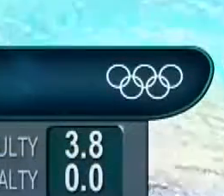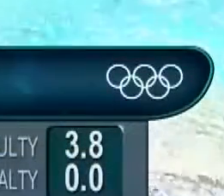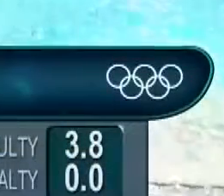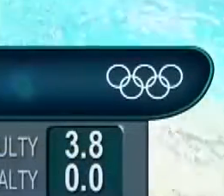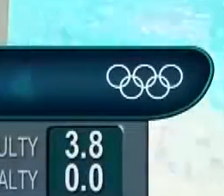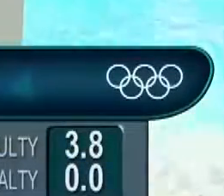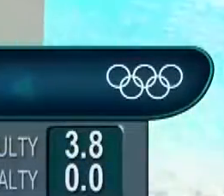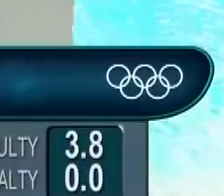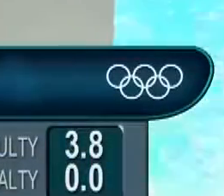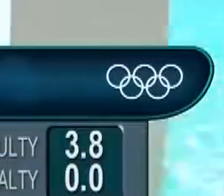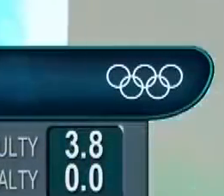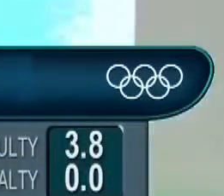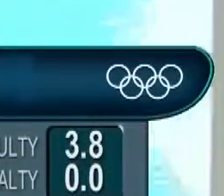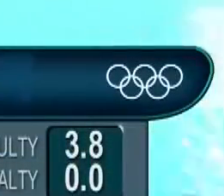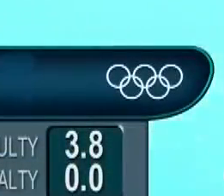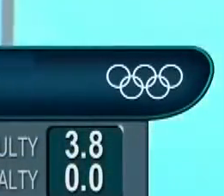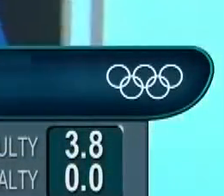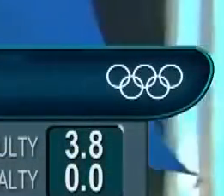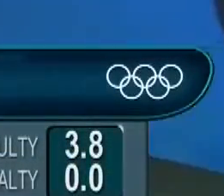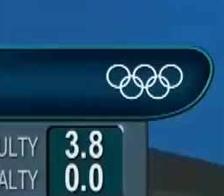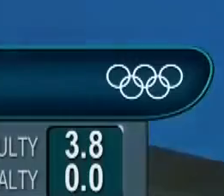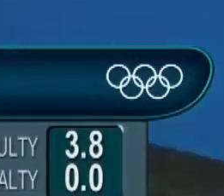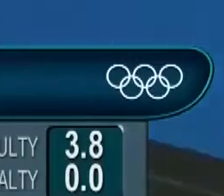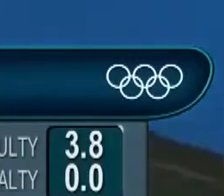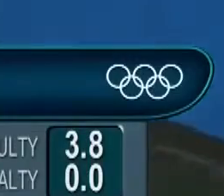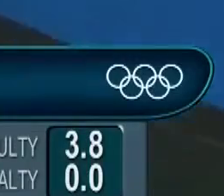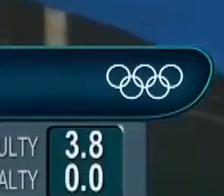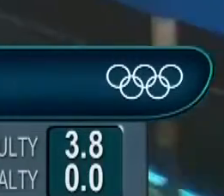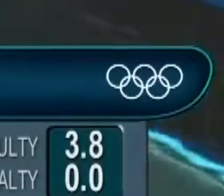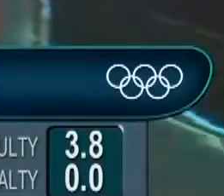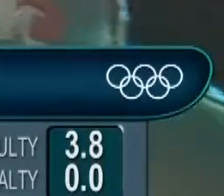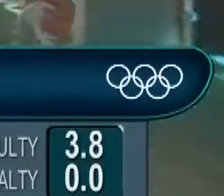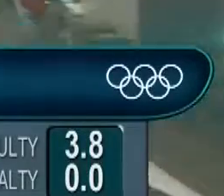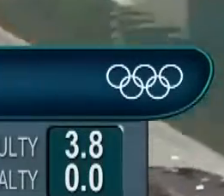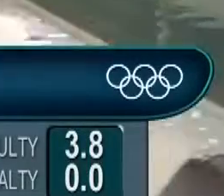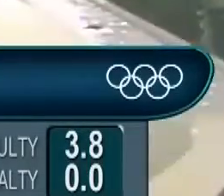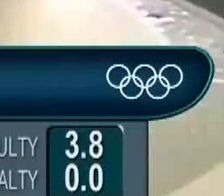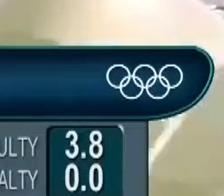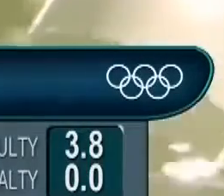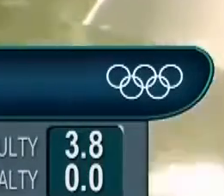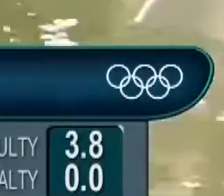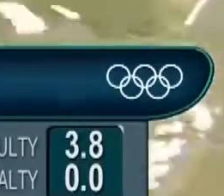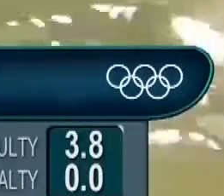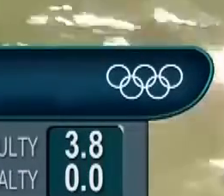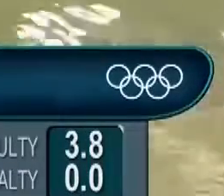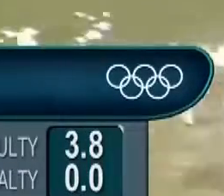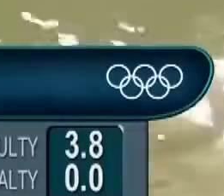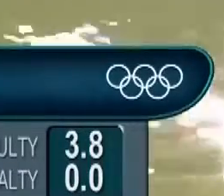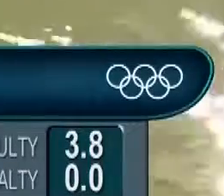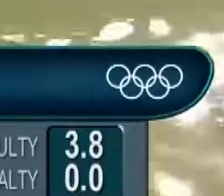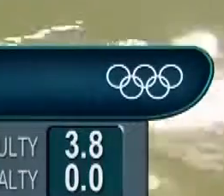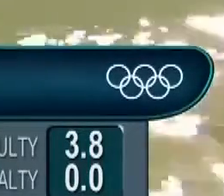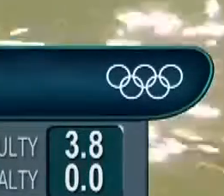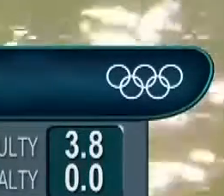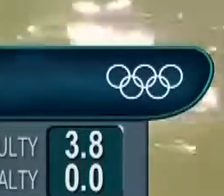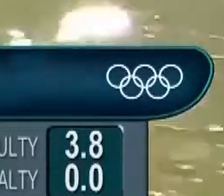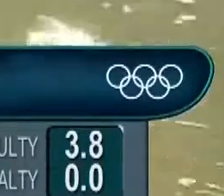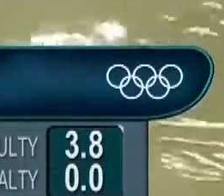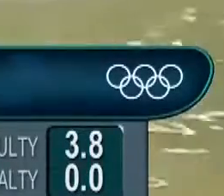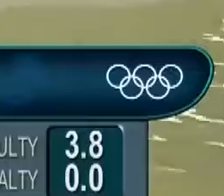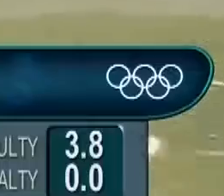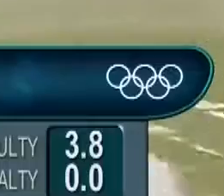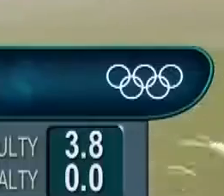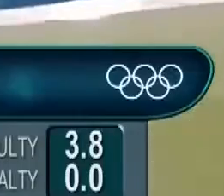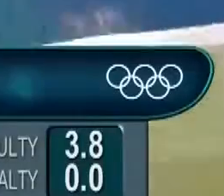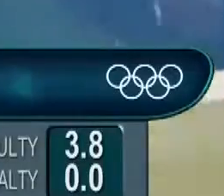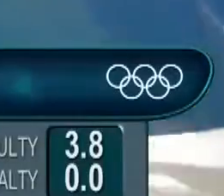los mexicanos. Ahora tendrán también, sobre todo Iván García, la participación en individual, como Germán Sánchez. Ahí todavía hay